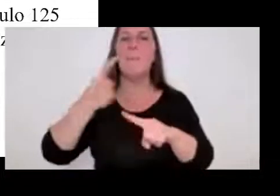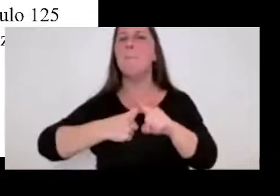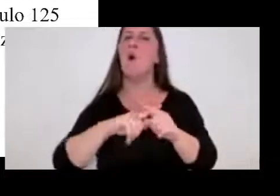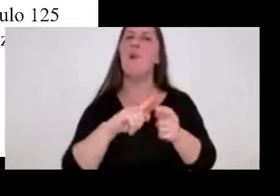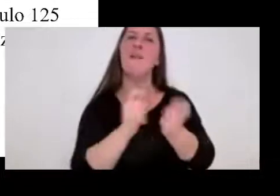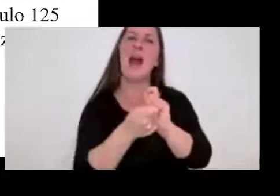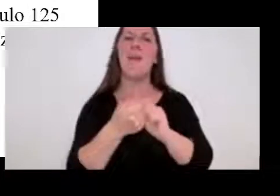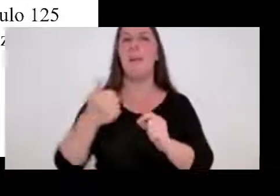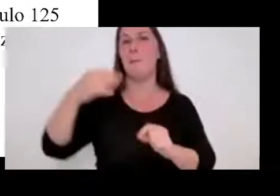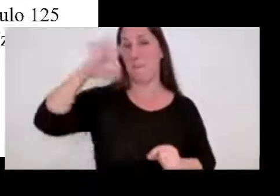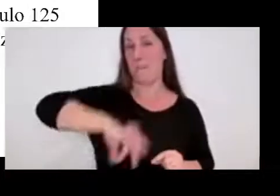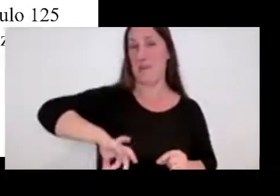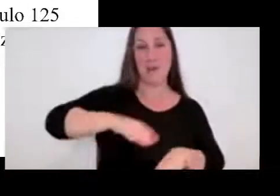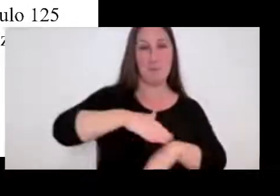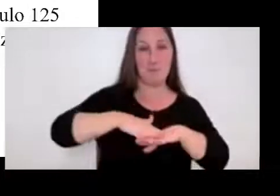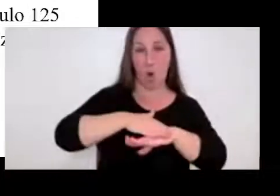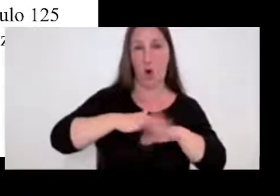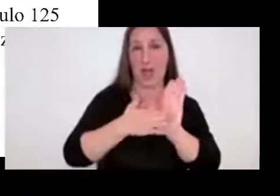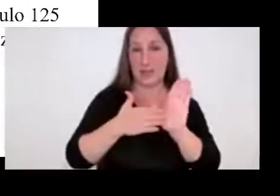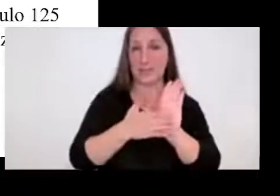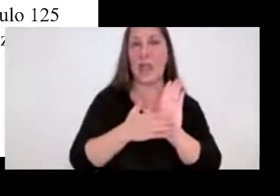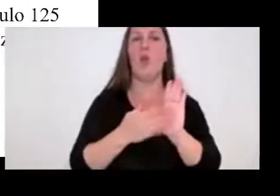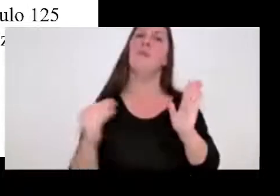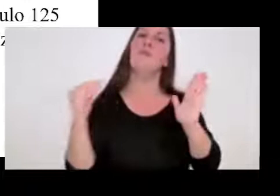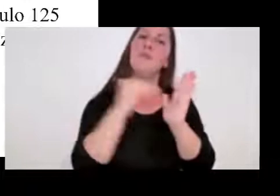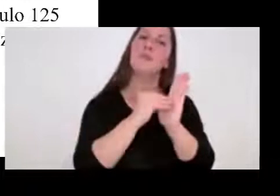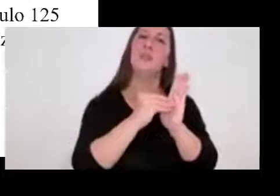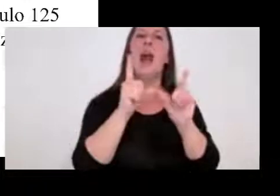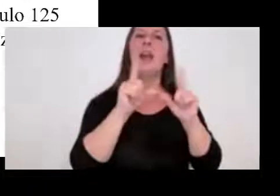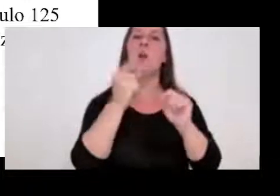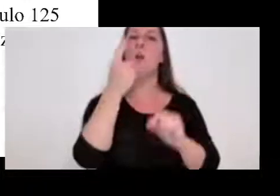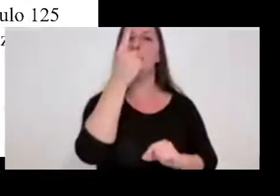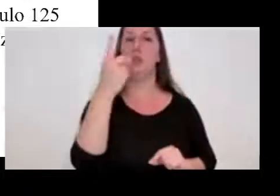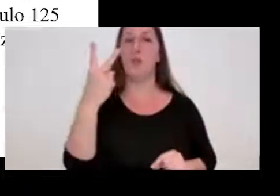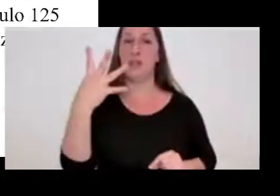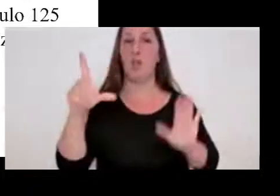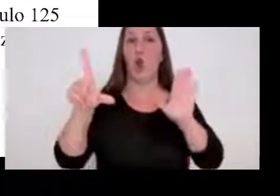mínimo garantizado dispuesto en el artículo 125 de la Ley